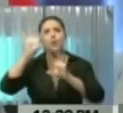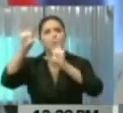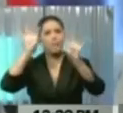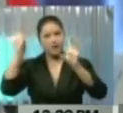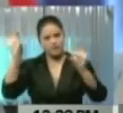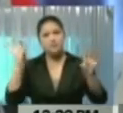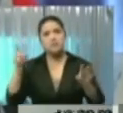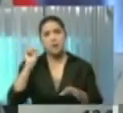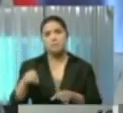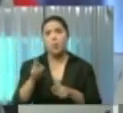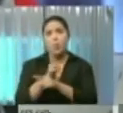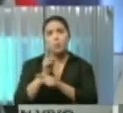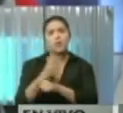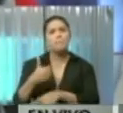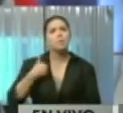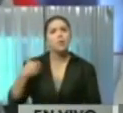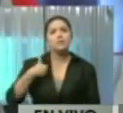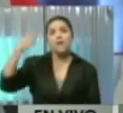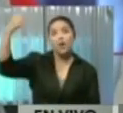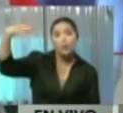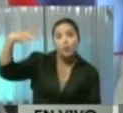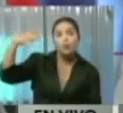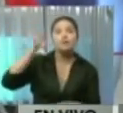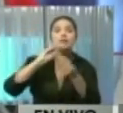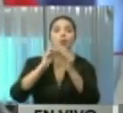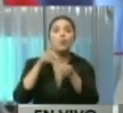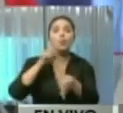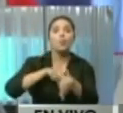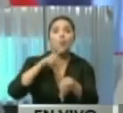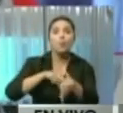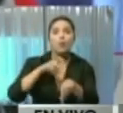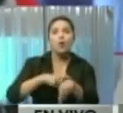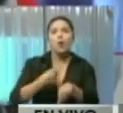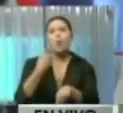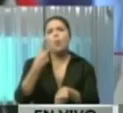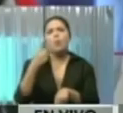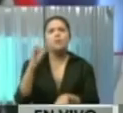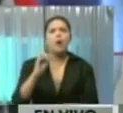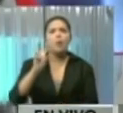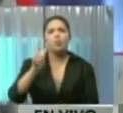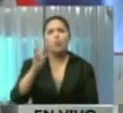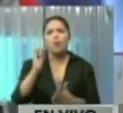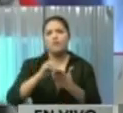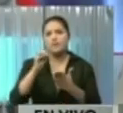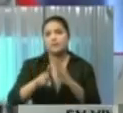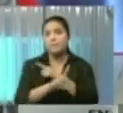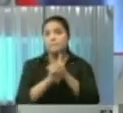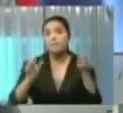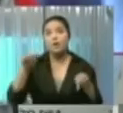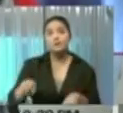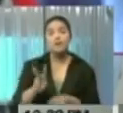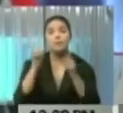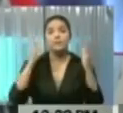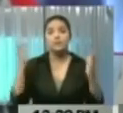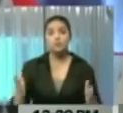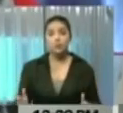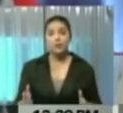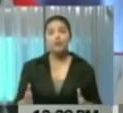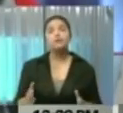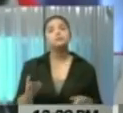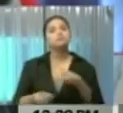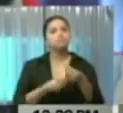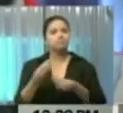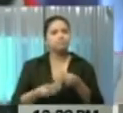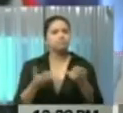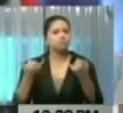para aprovechar la luz solar y hacen ajustes una o dos veces al año. Sin embargo, en Venezuela lo estamos haciendo